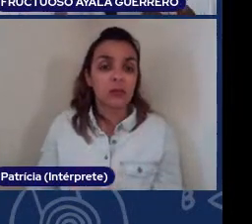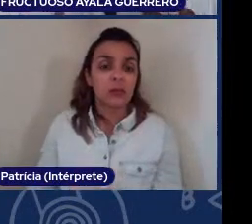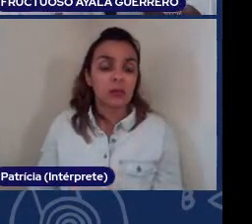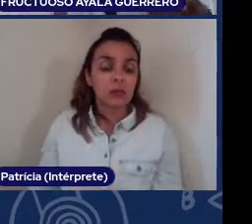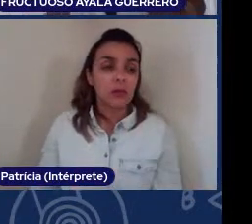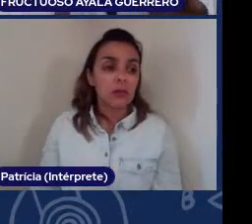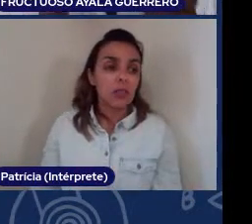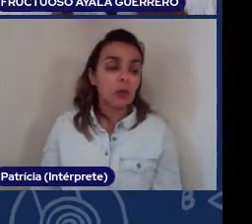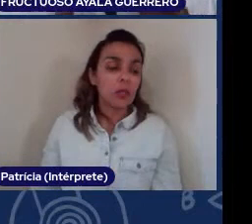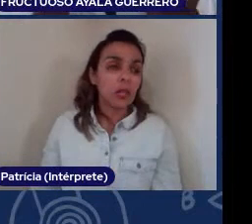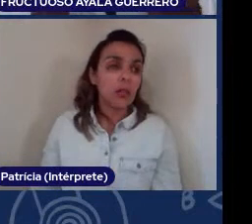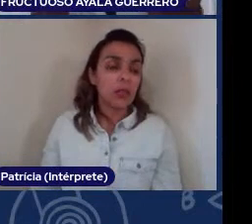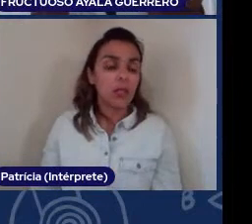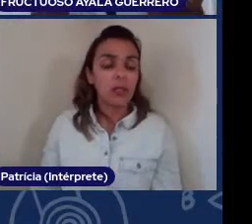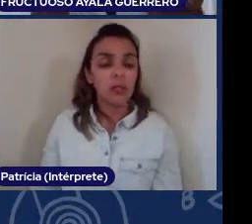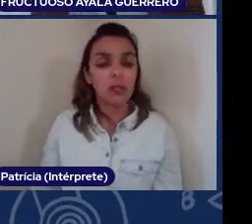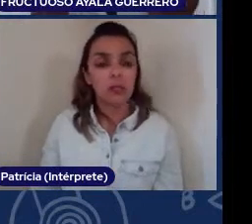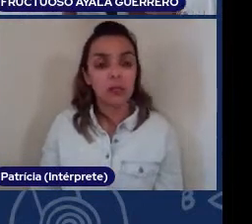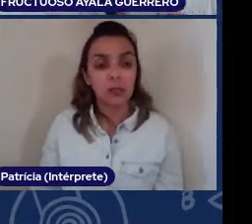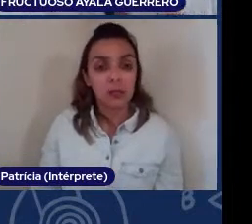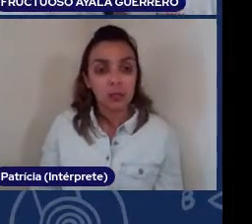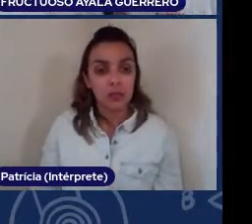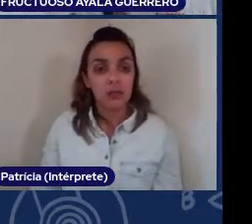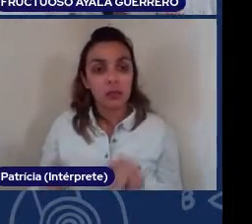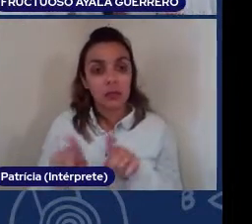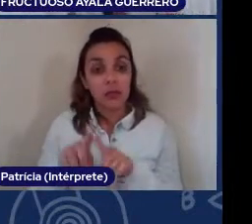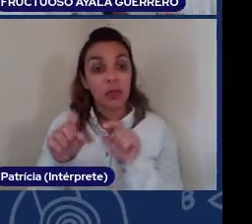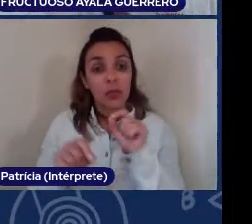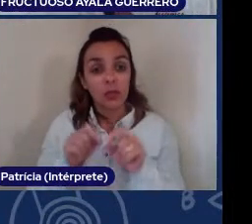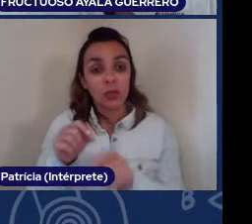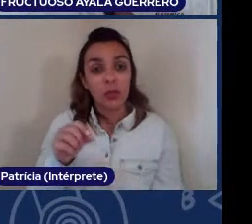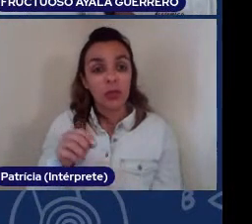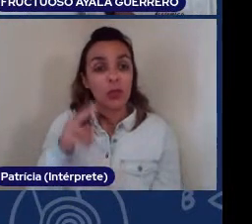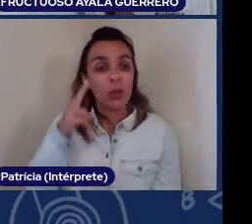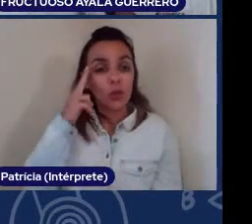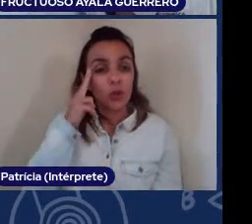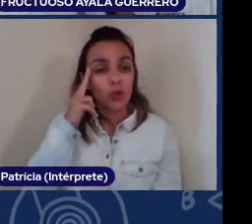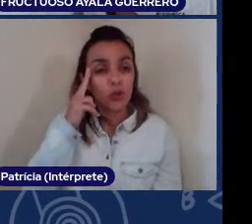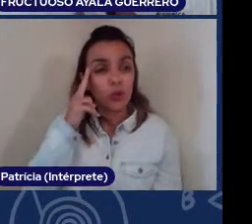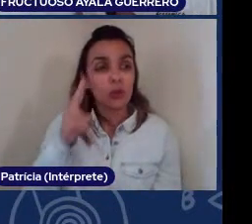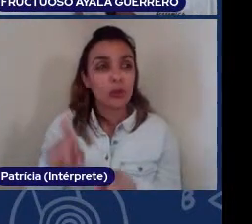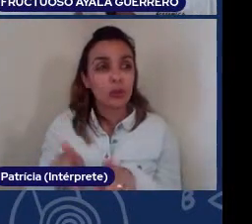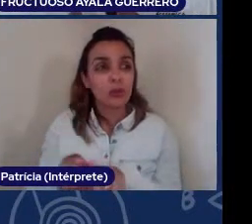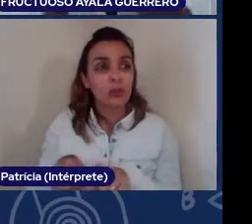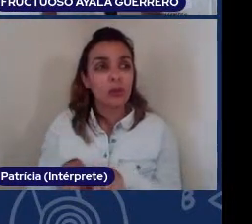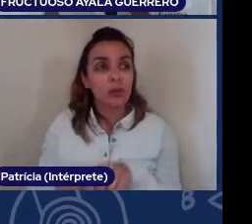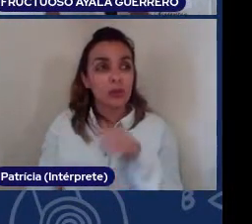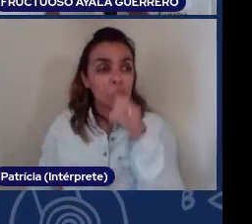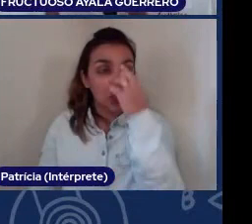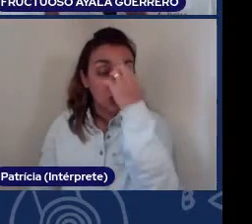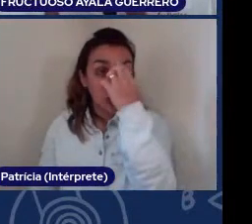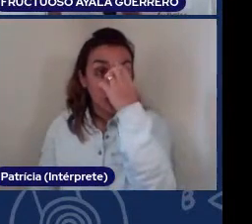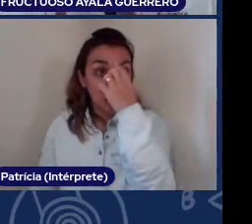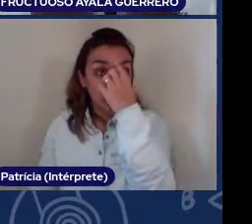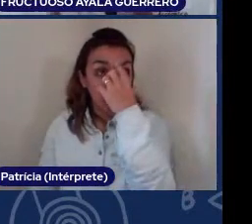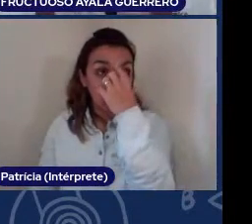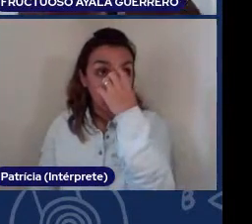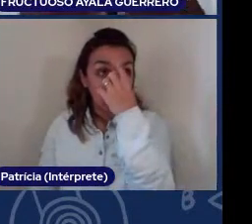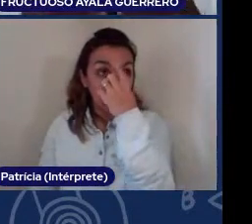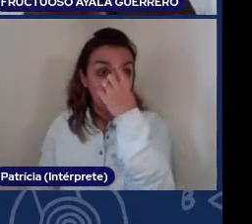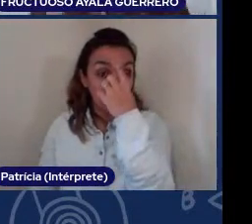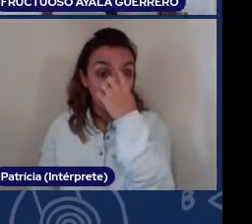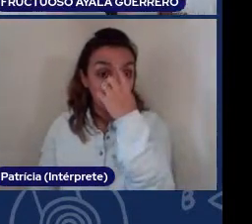tienen sueños muy concretos y las emociones sí están presentes, pero